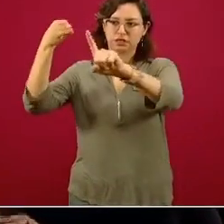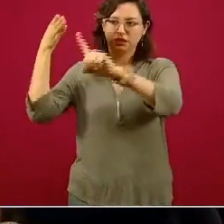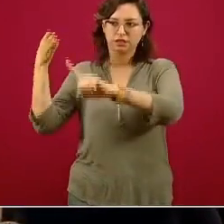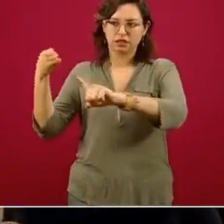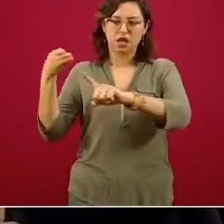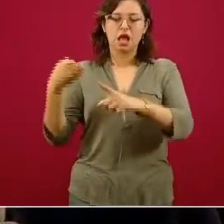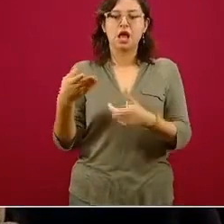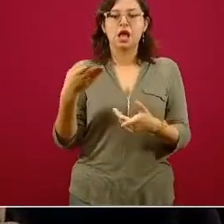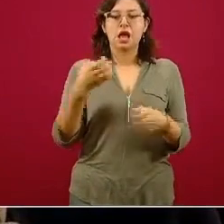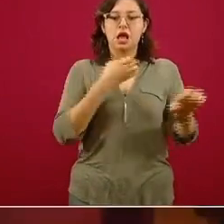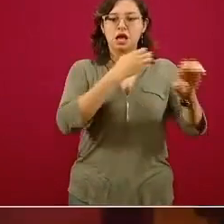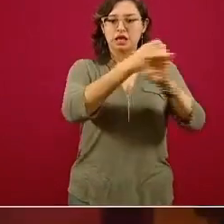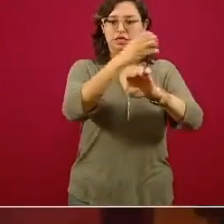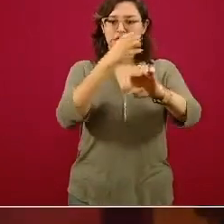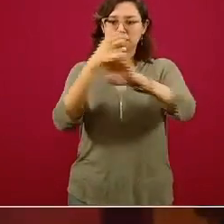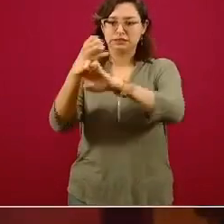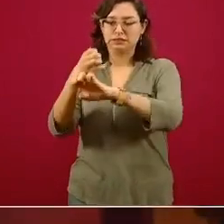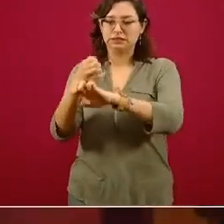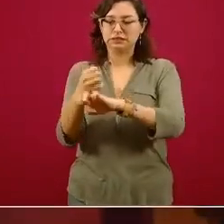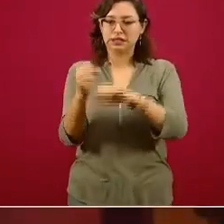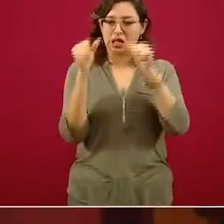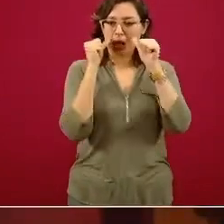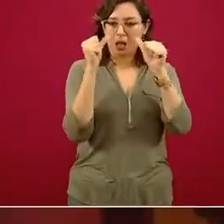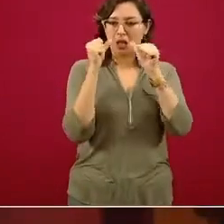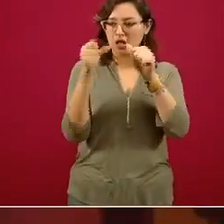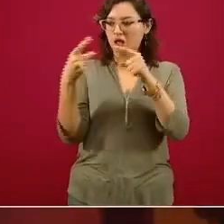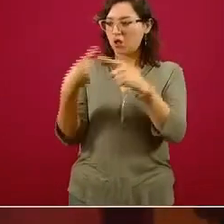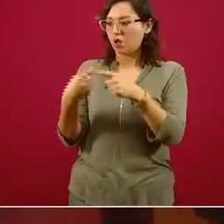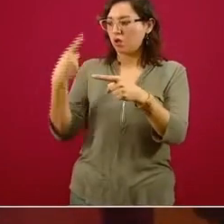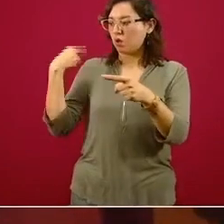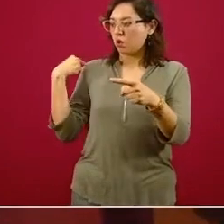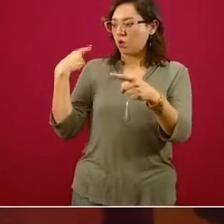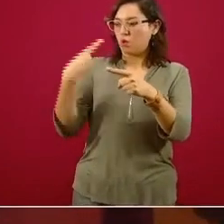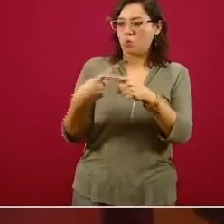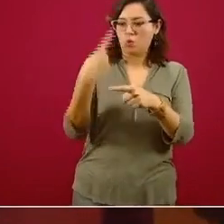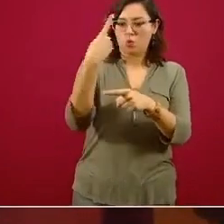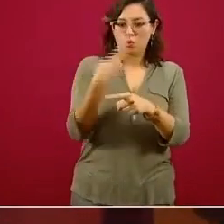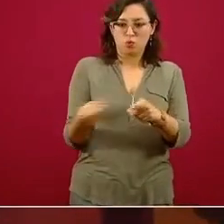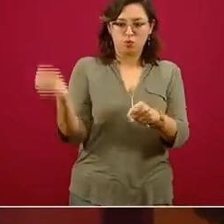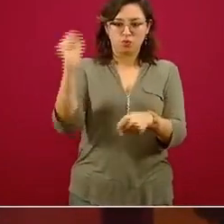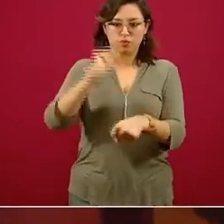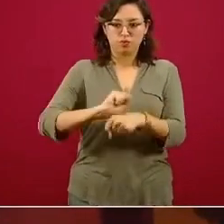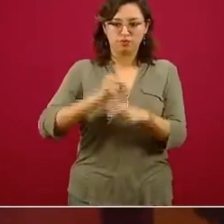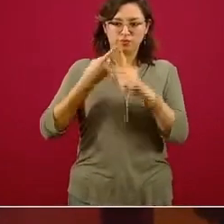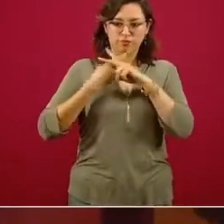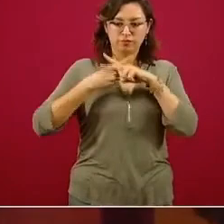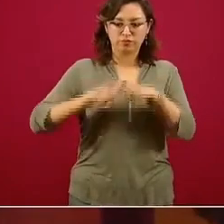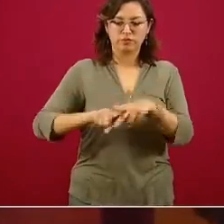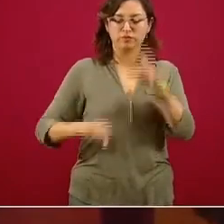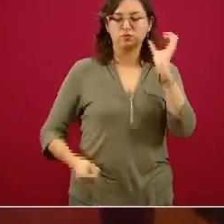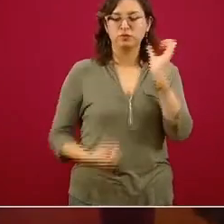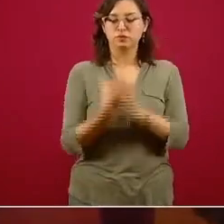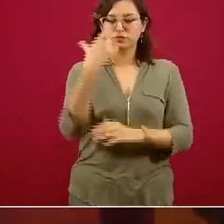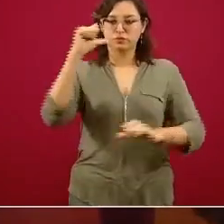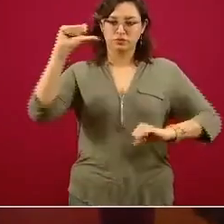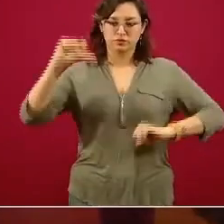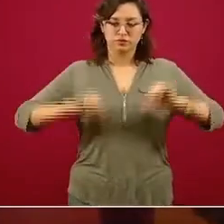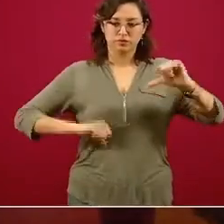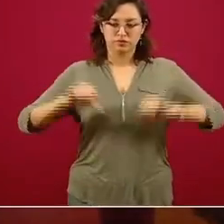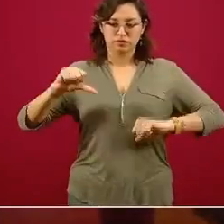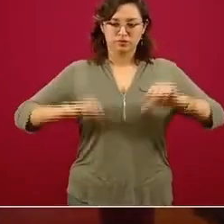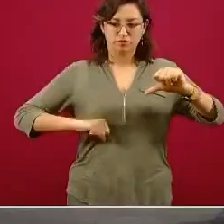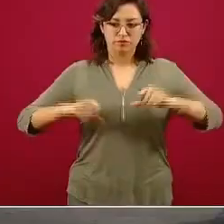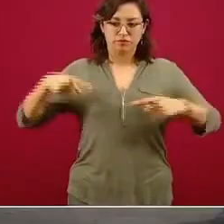la última semana, a partir de el inicio de la nueva normalidad, no la última semana, sino el